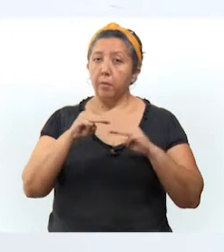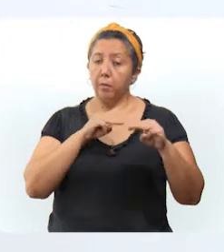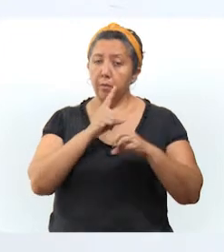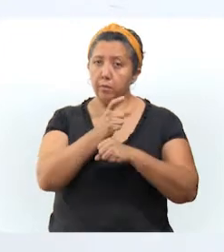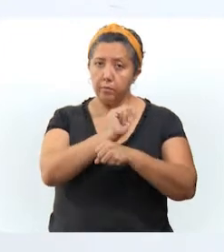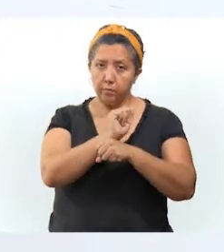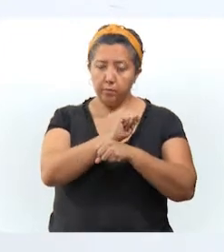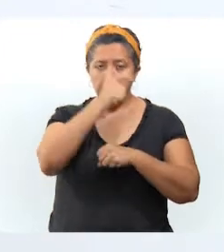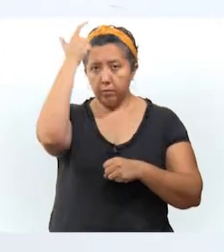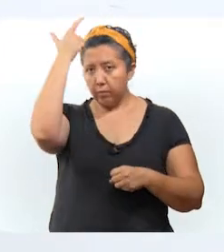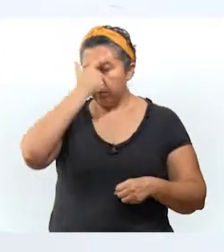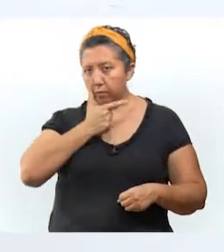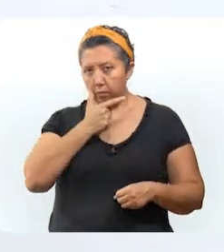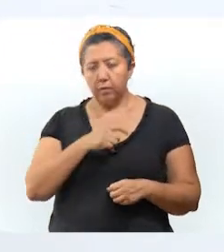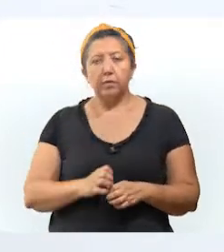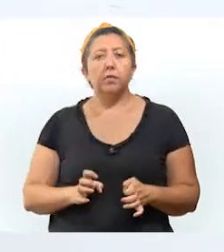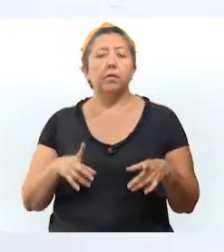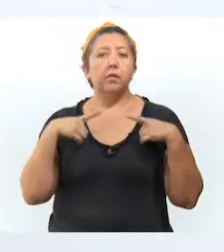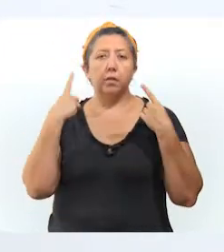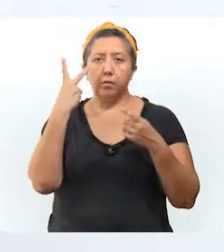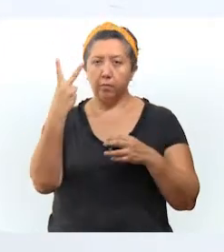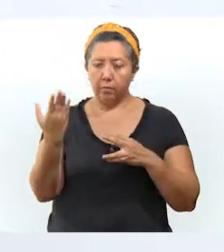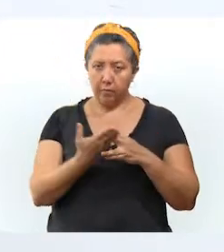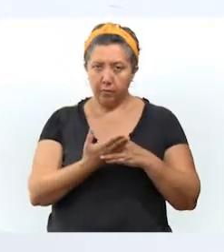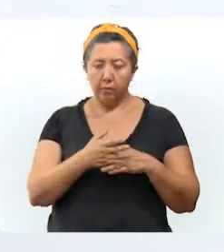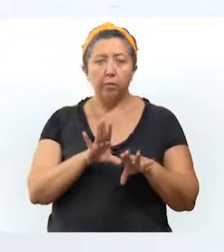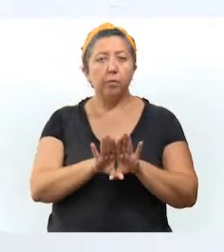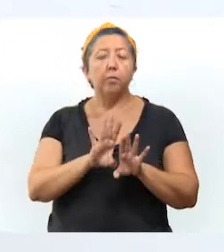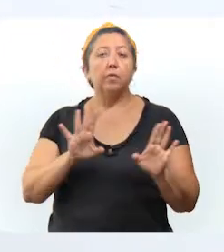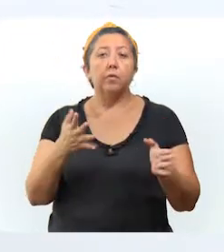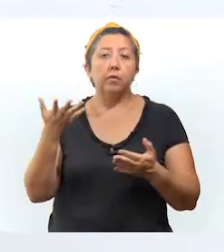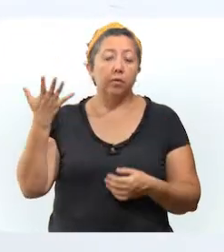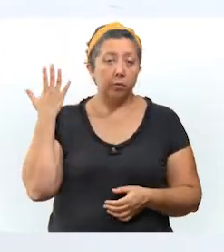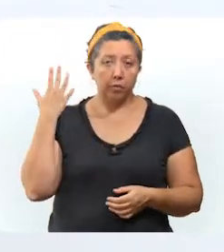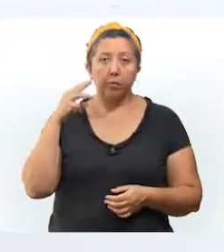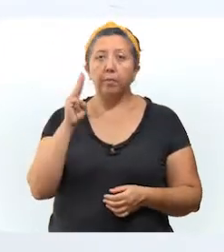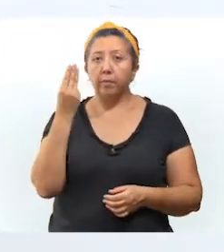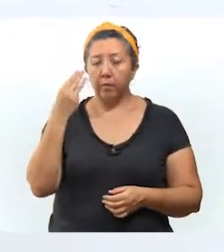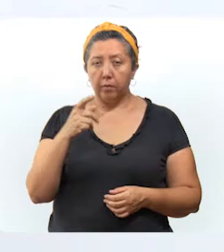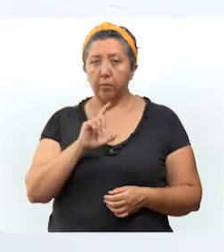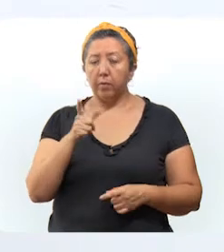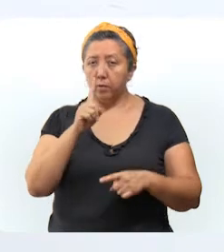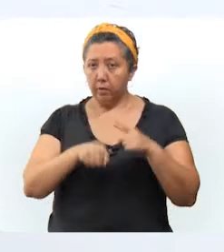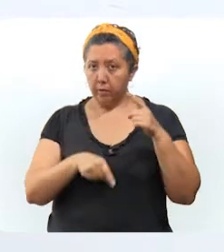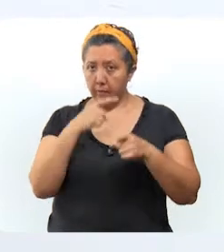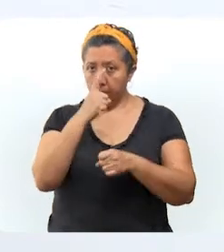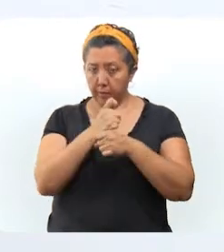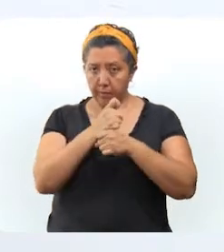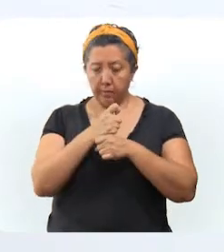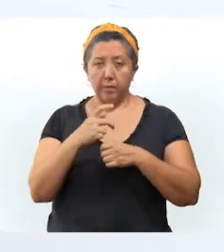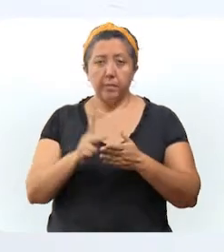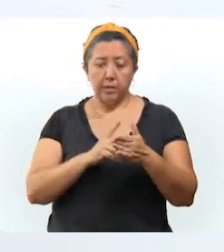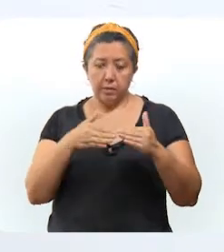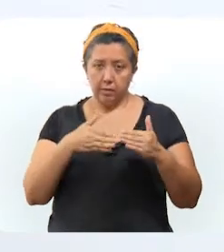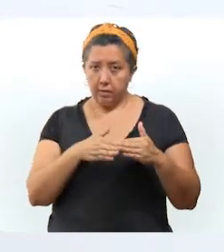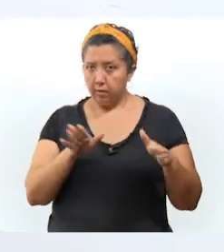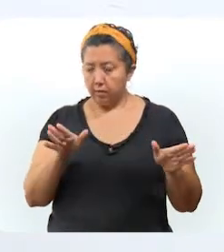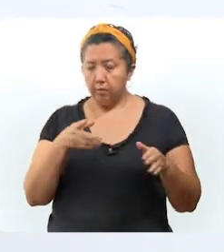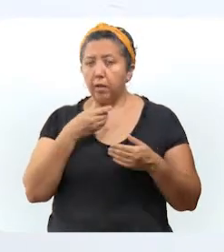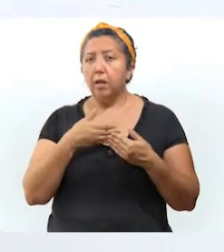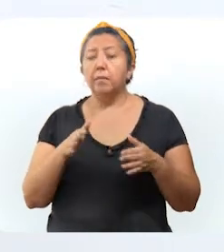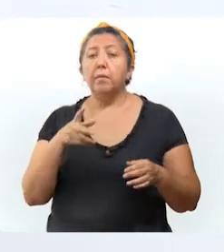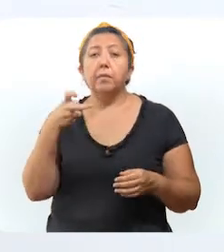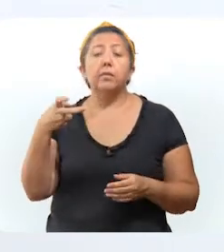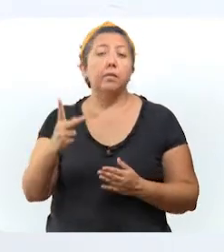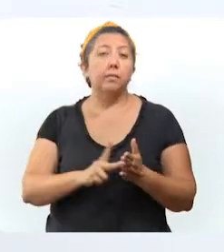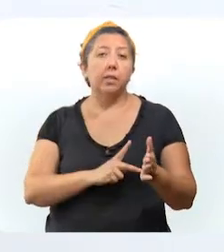movilidad vehicular nocturna se está dando en dos etapas, tal como se hizo en mayo pasado, cuando se eliminó la primera vez esta medida.